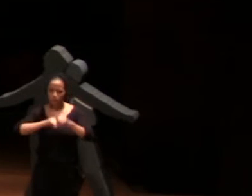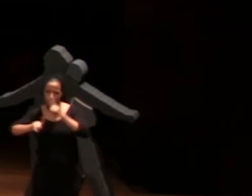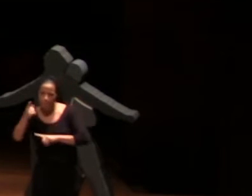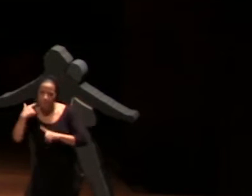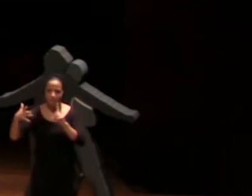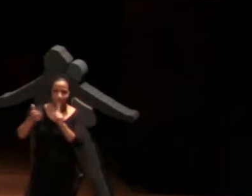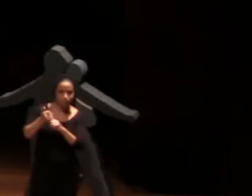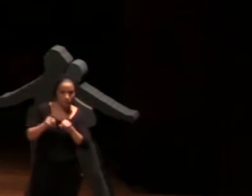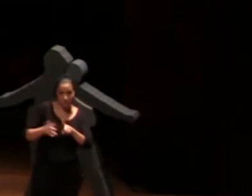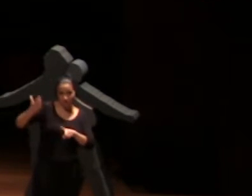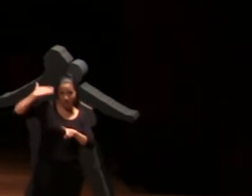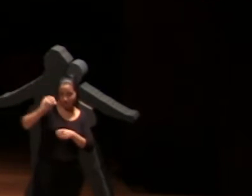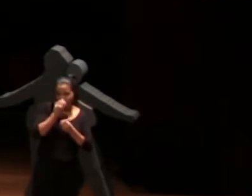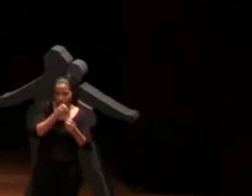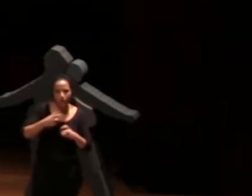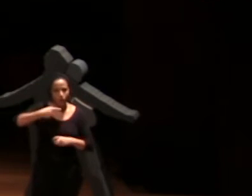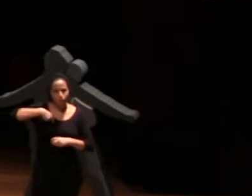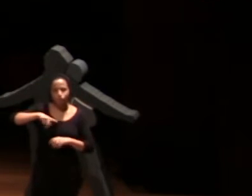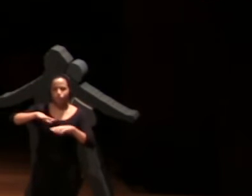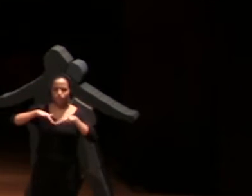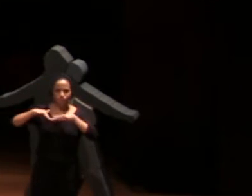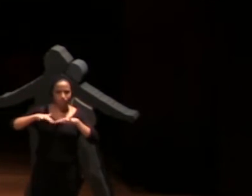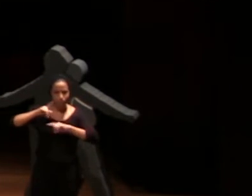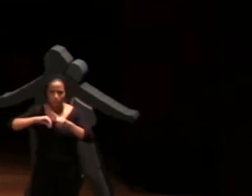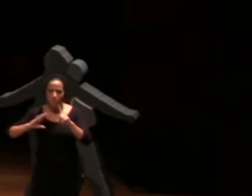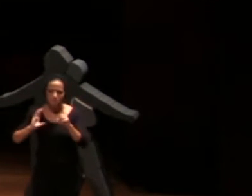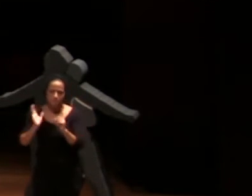la ponencia anterior, es uno de nuestros principales valores.